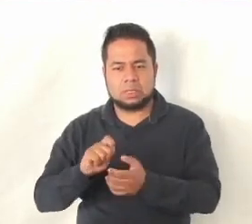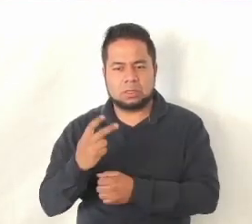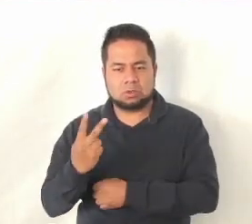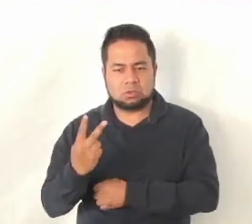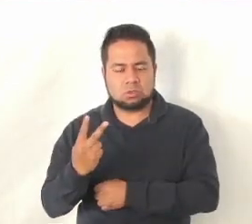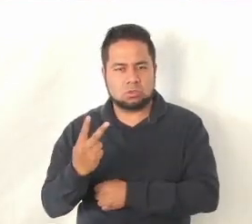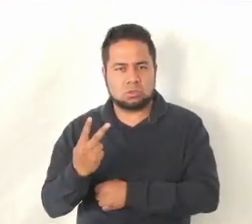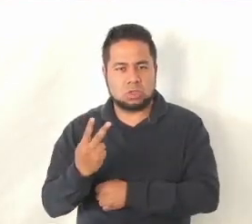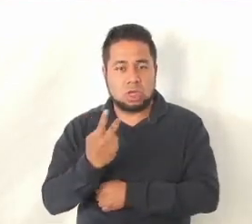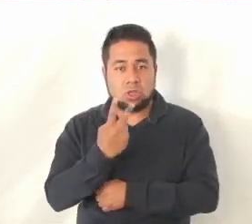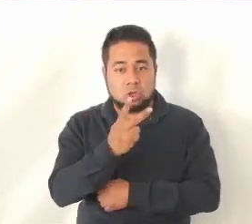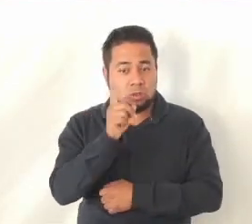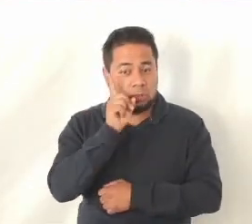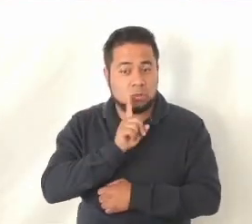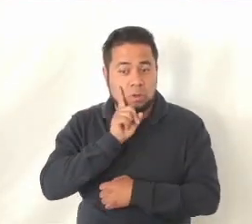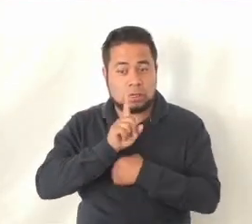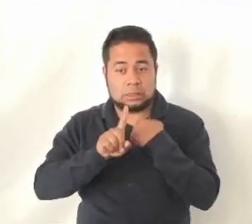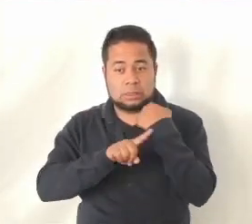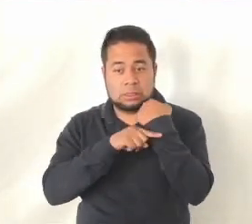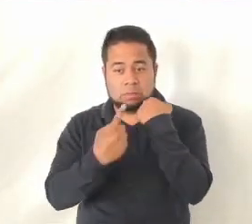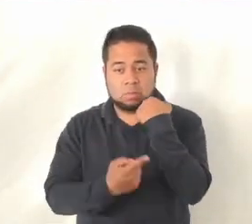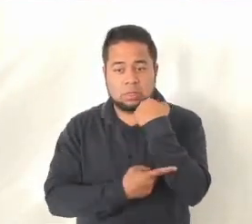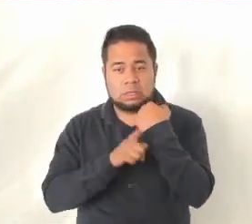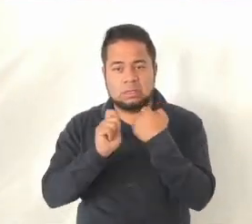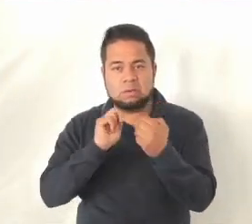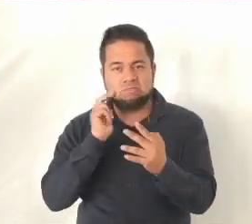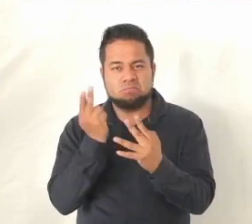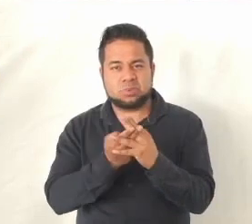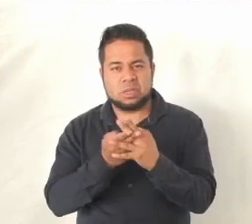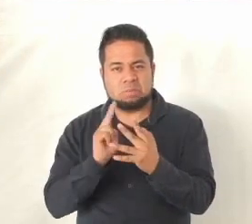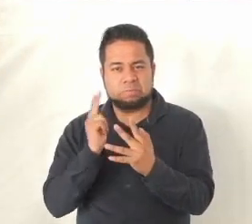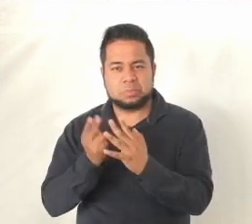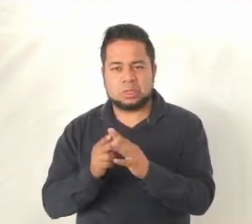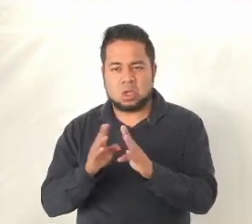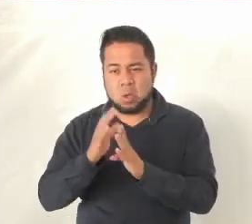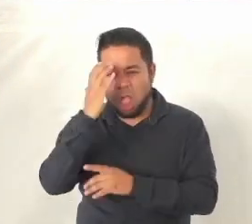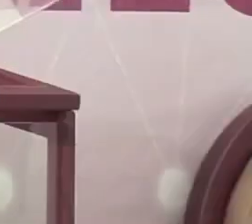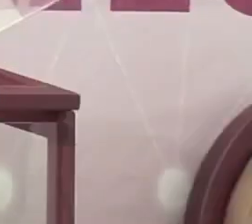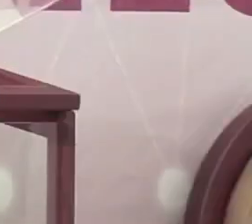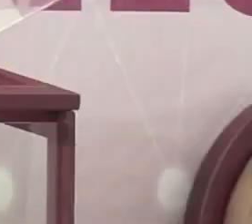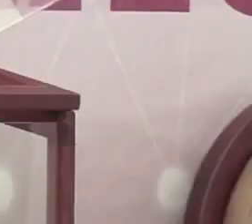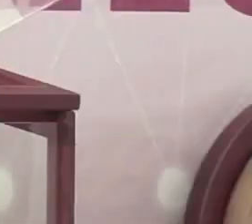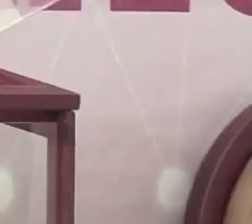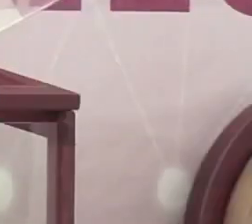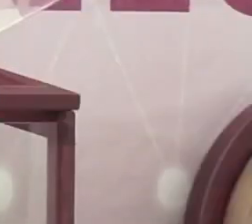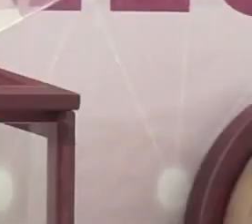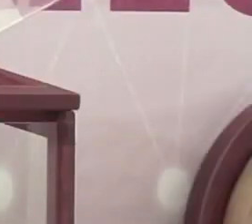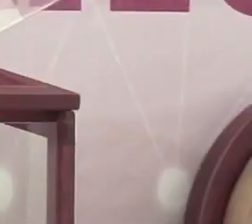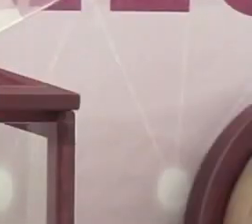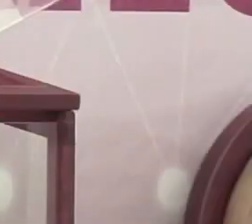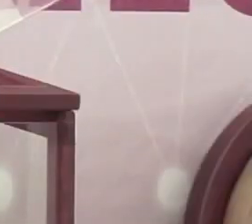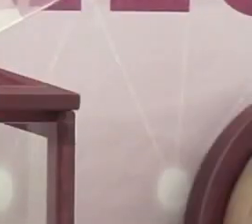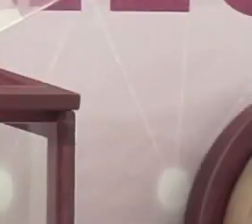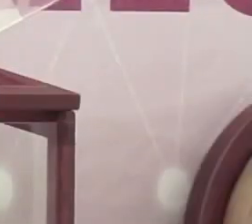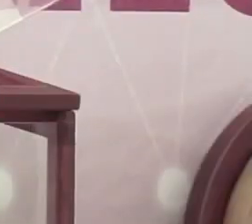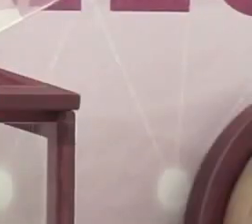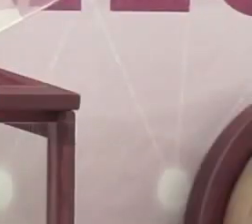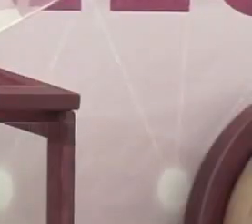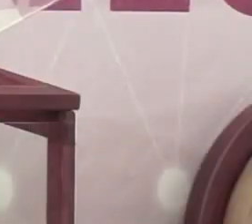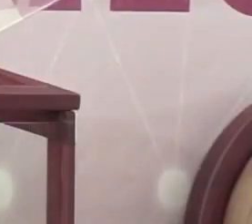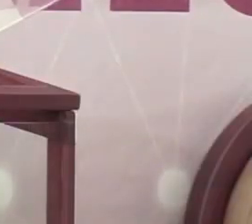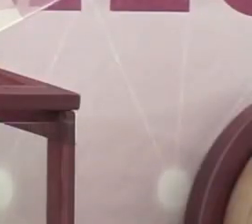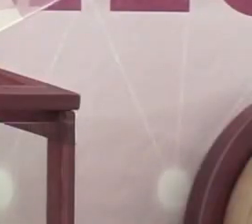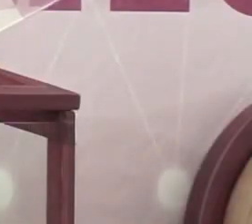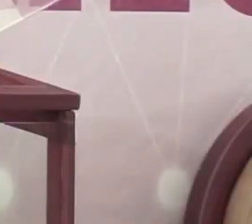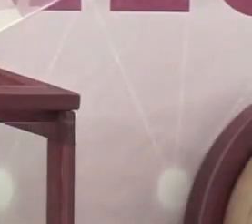dos mujeres embarazadas fueron privadas de la vida de manera violenta y que a pesar de que desde